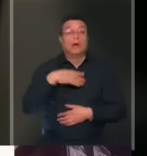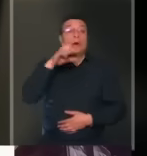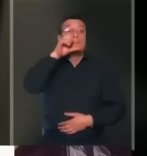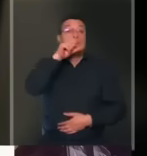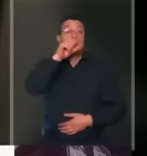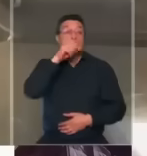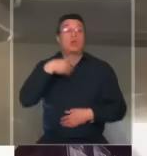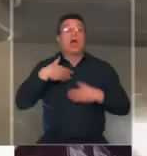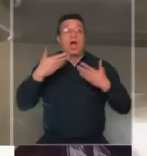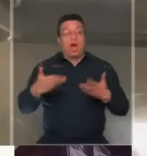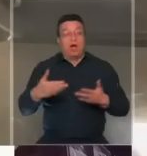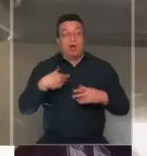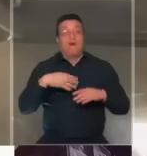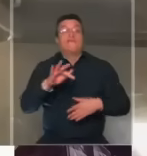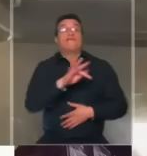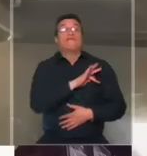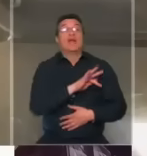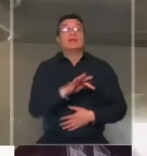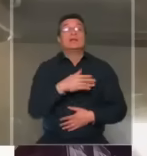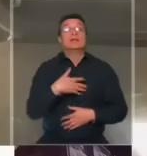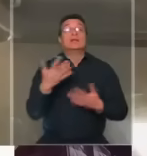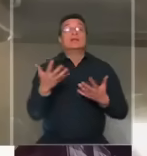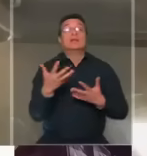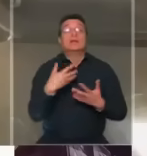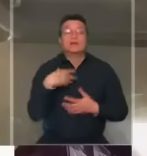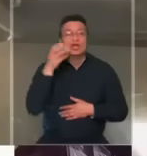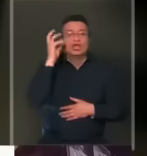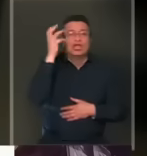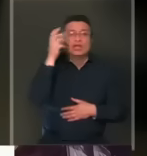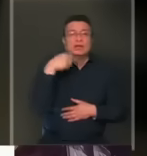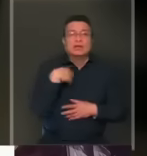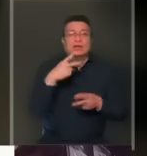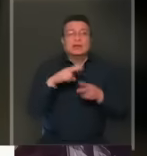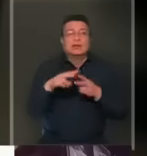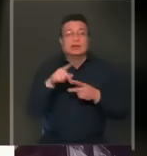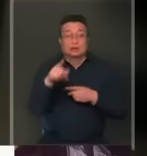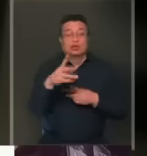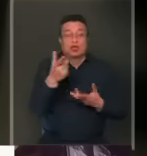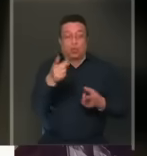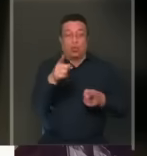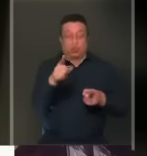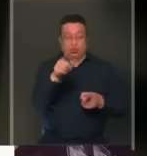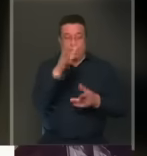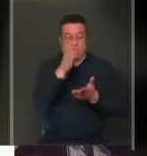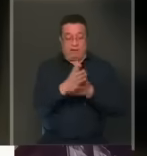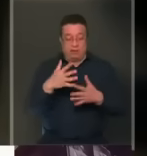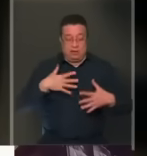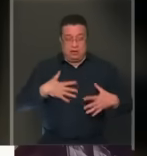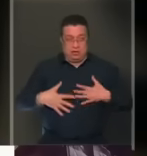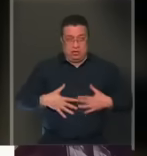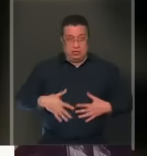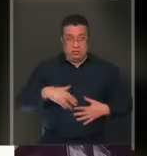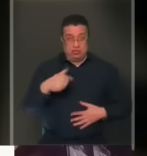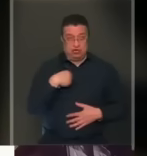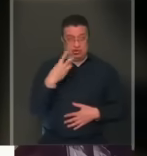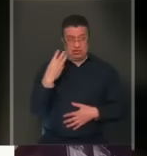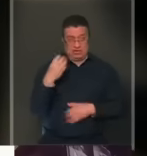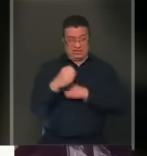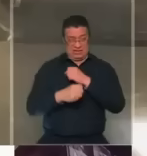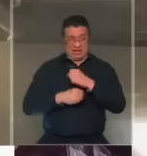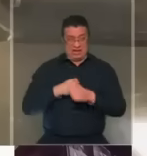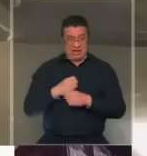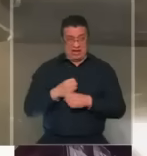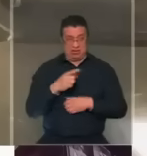estoy bien en Francia. ¿Qué es lo que quieres? Que nunca entendí, que nunca lo he hecho. ¿Qué tocas? Yo tengo 13, ¿está bien?